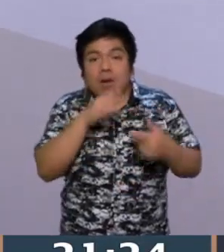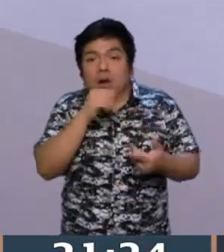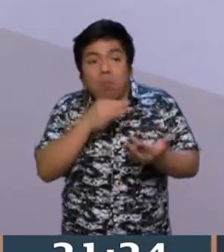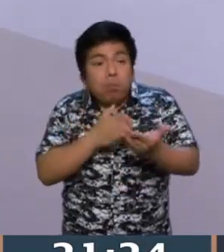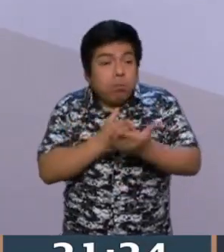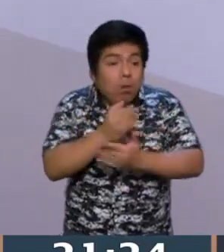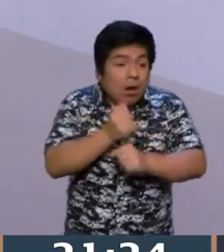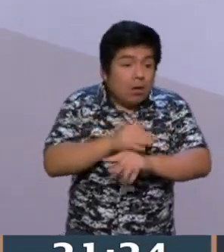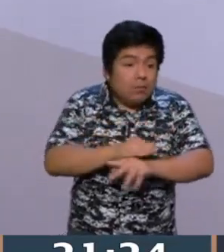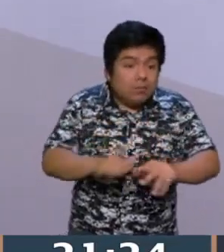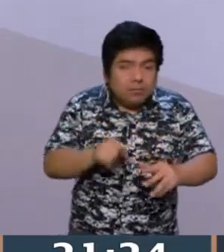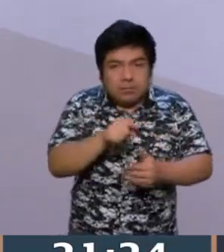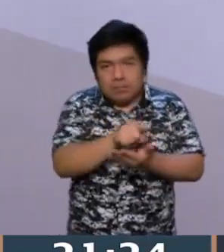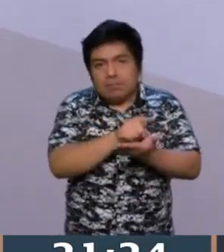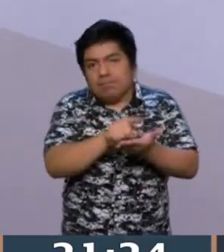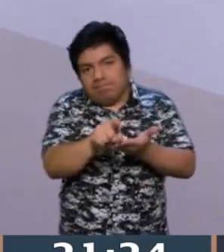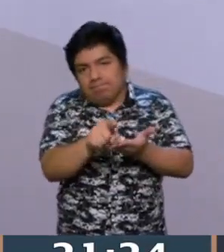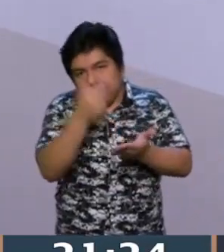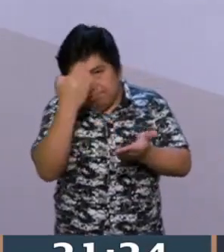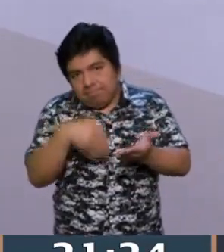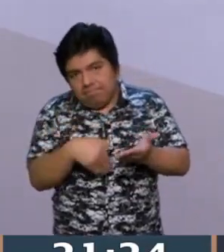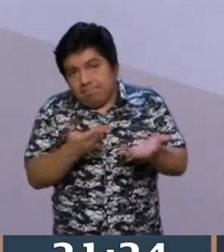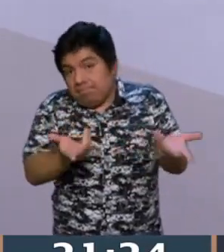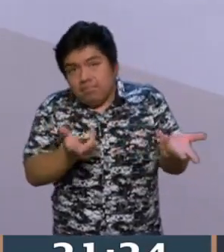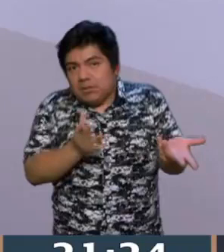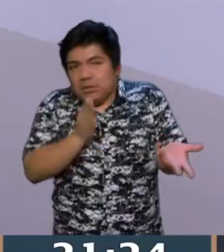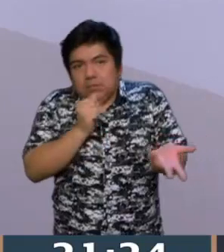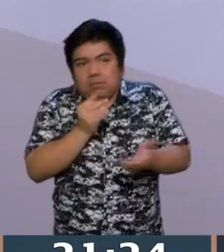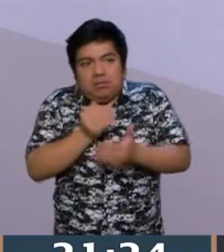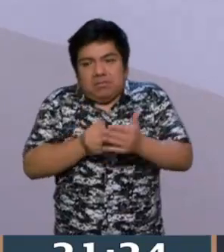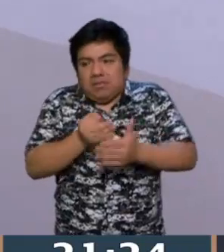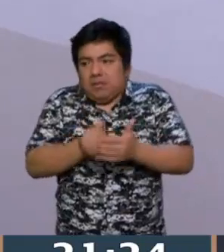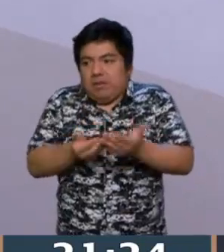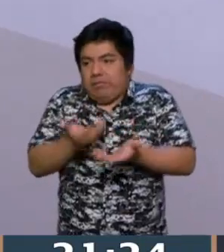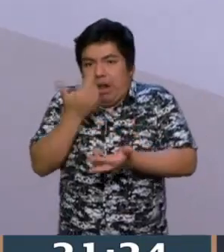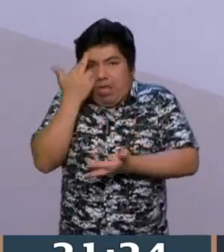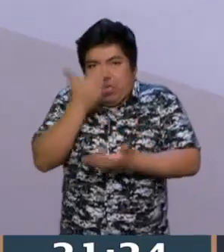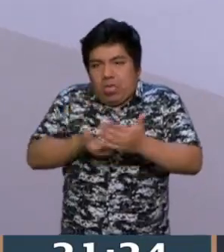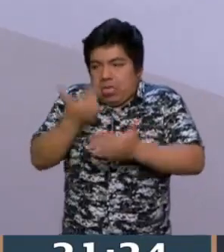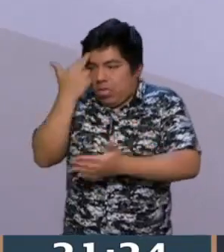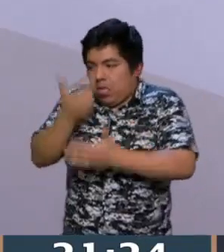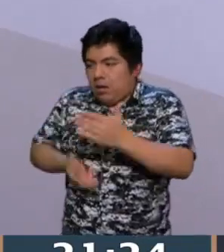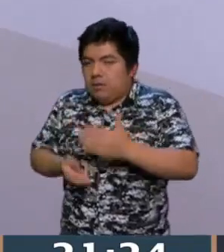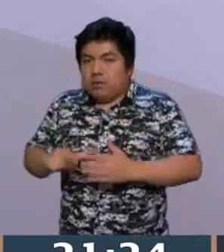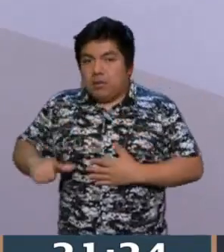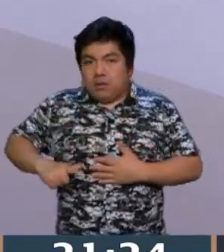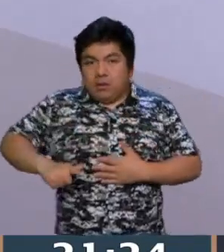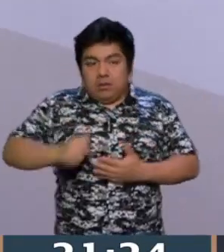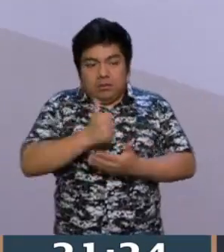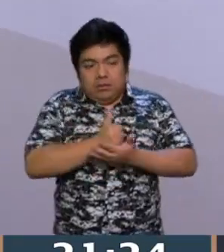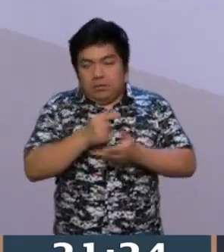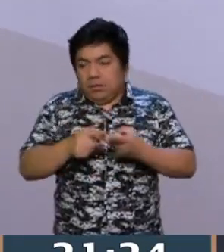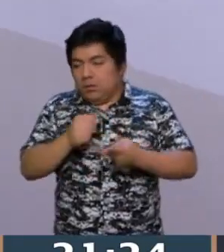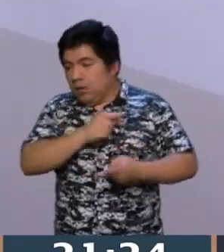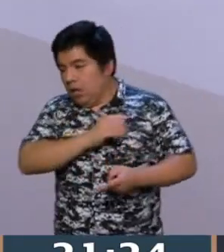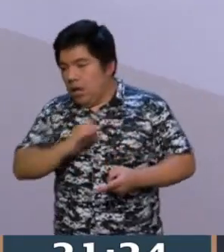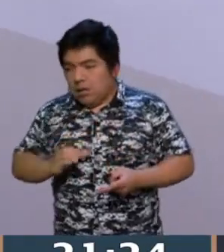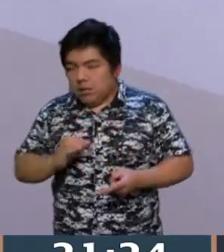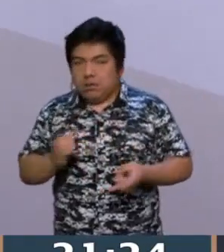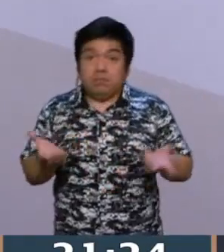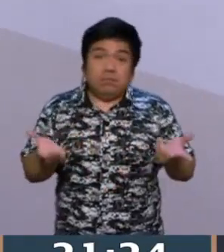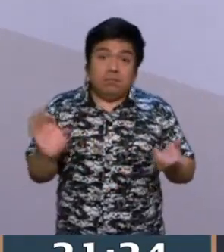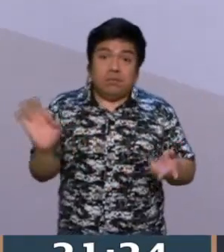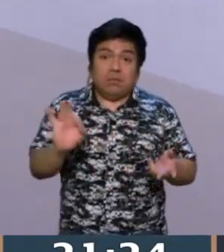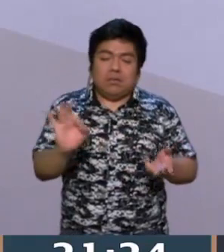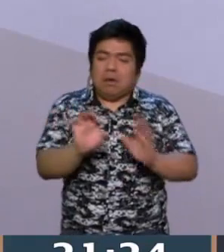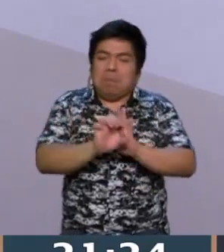acceso a la verdad. Me parece que es uno de los derechos a los que no puede faltar ni ninguno de los candidatos ni el gobierno de la Ciudad de México. En ese sentido, podríamos